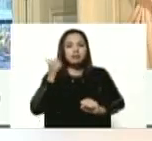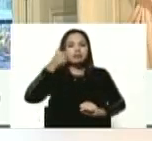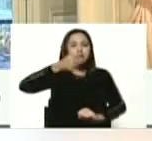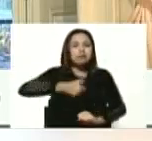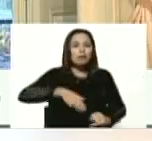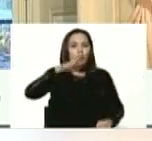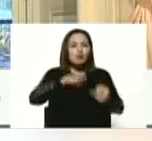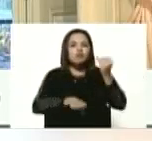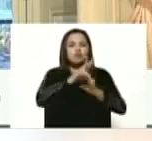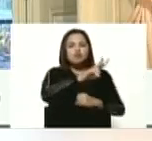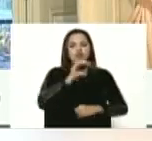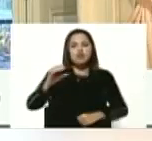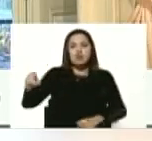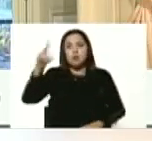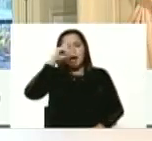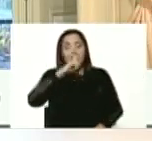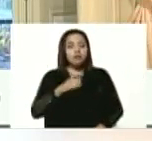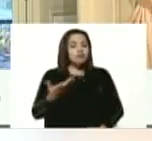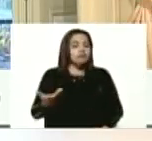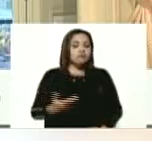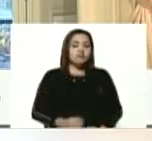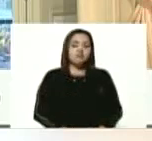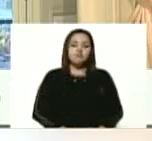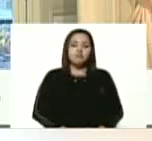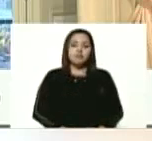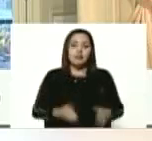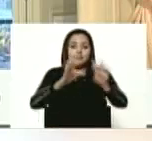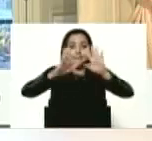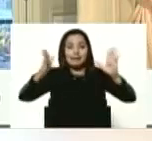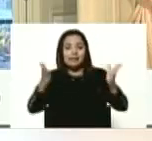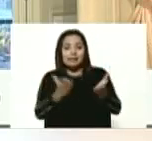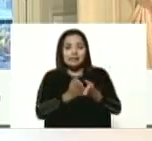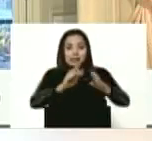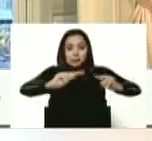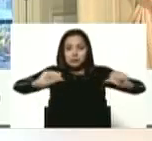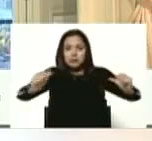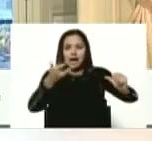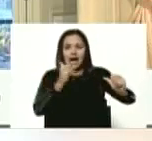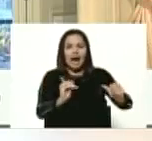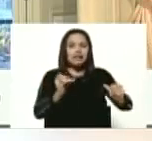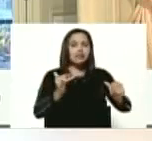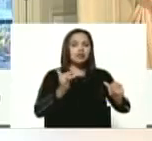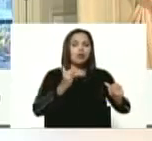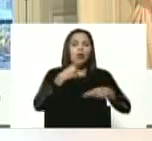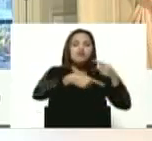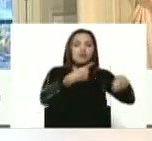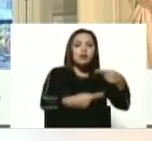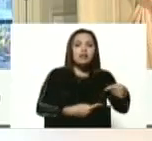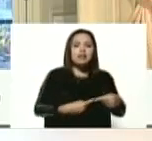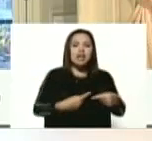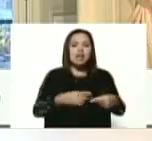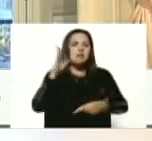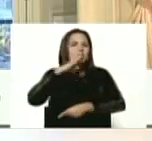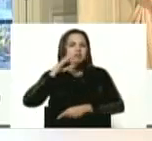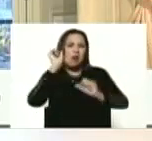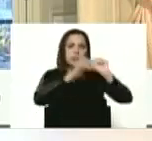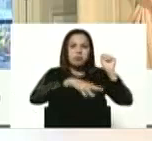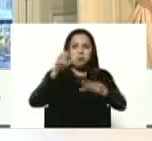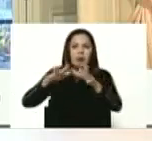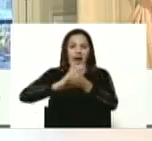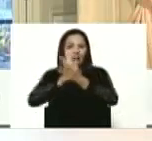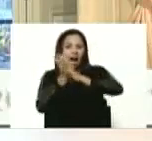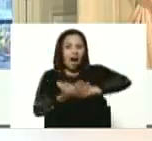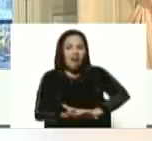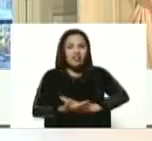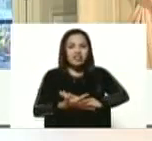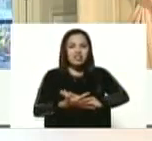últimos 200 años, el planeta sufrió la contaminación y la destrucción